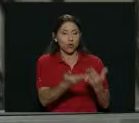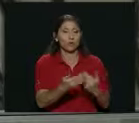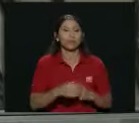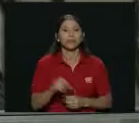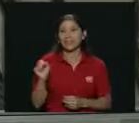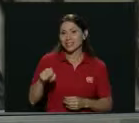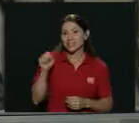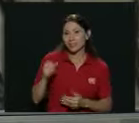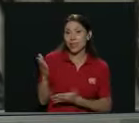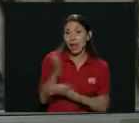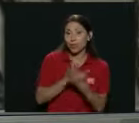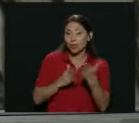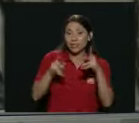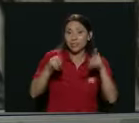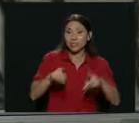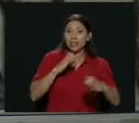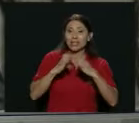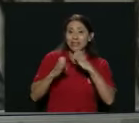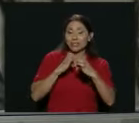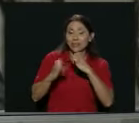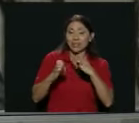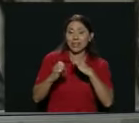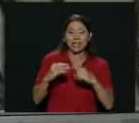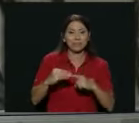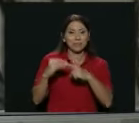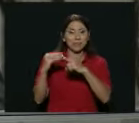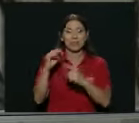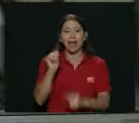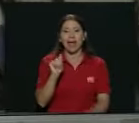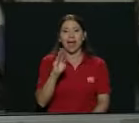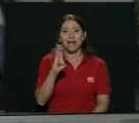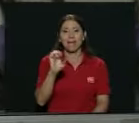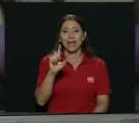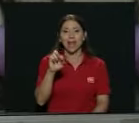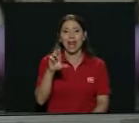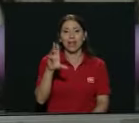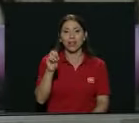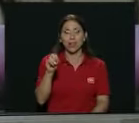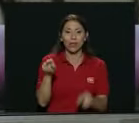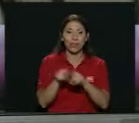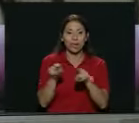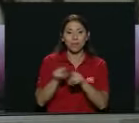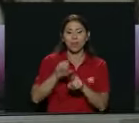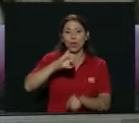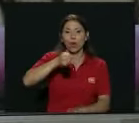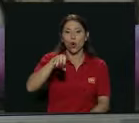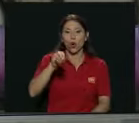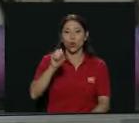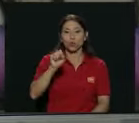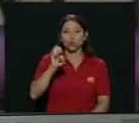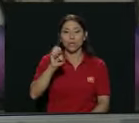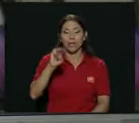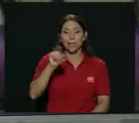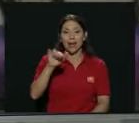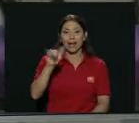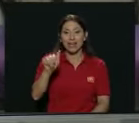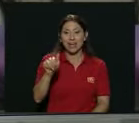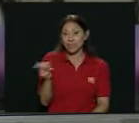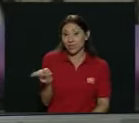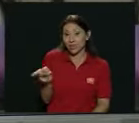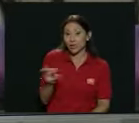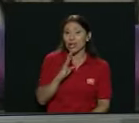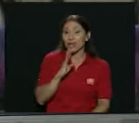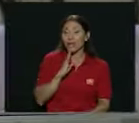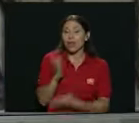Sí, precisamente algunas de las personas entrevistadas, particularmente don Abelardo y en cierta medida don José María, se han referido a algo que